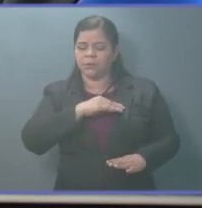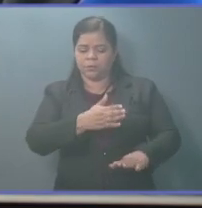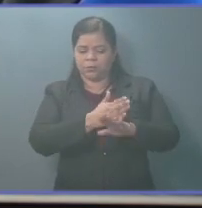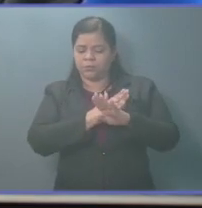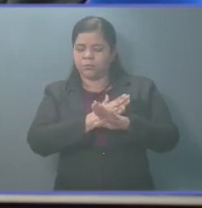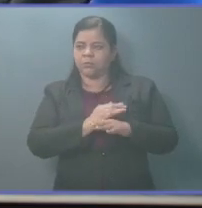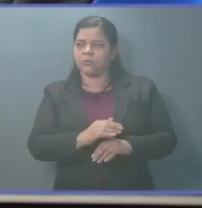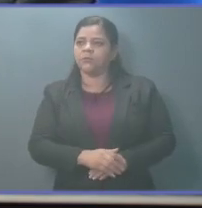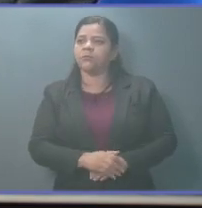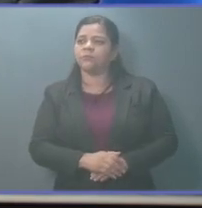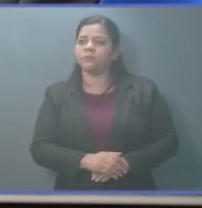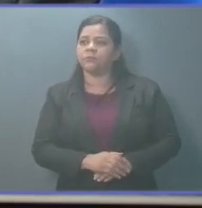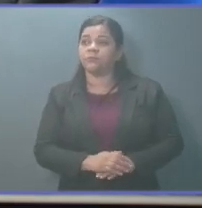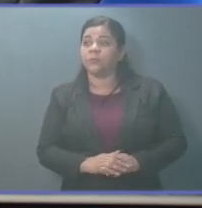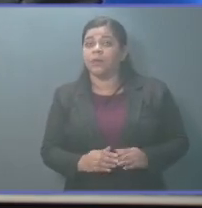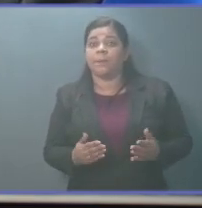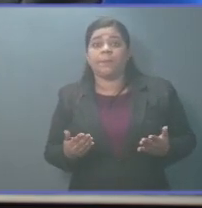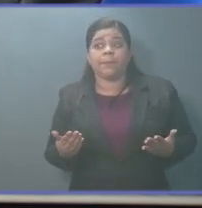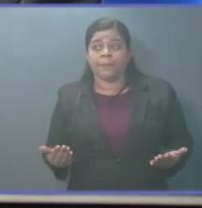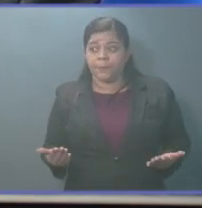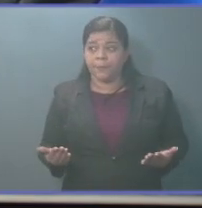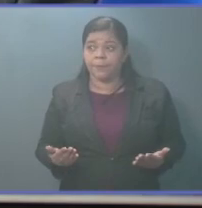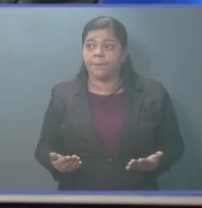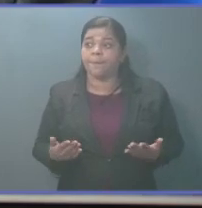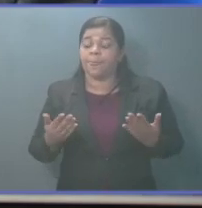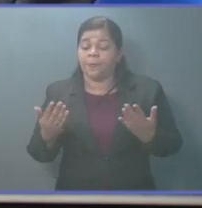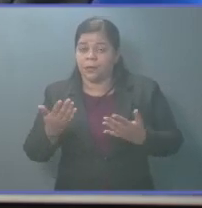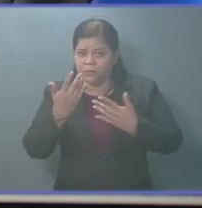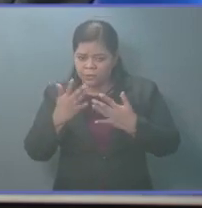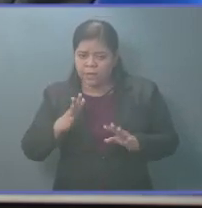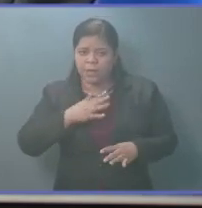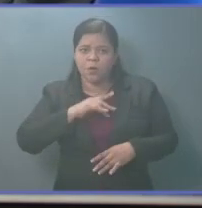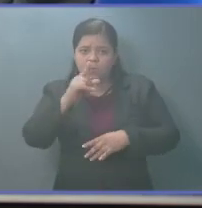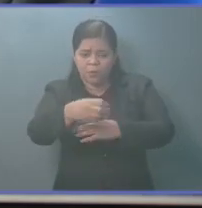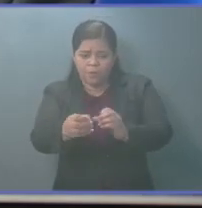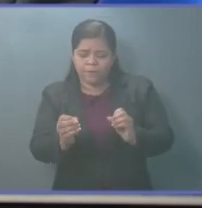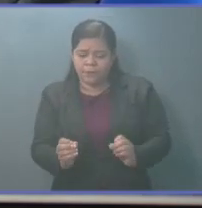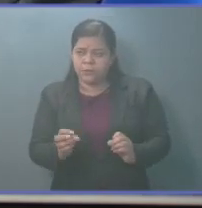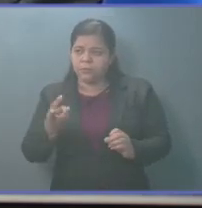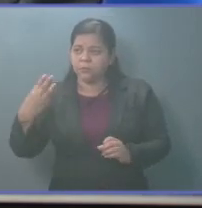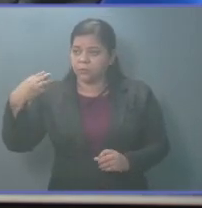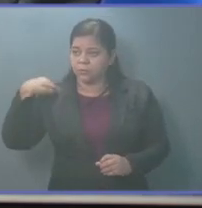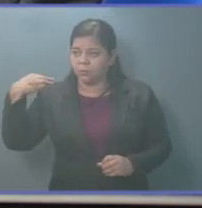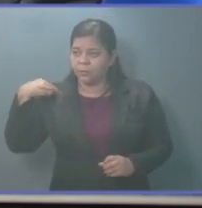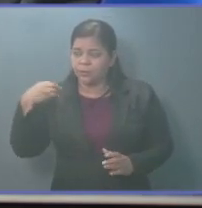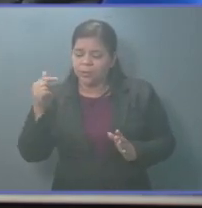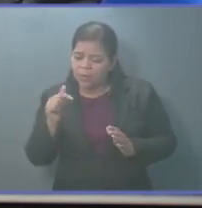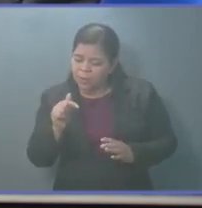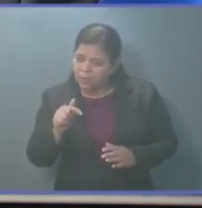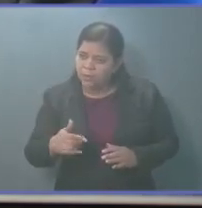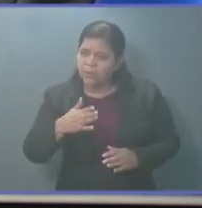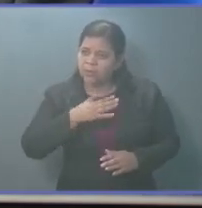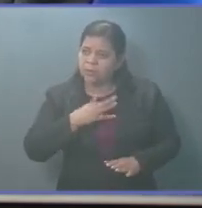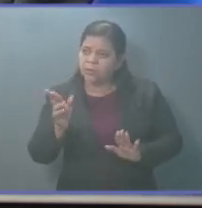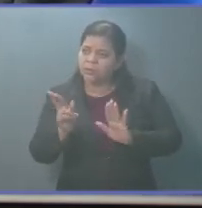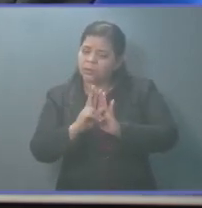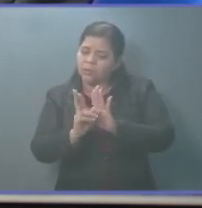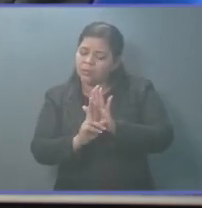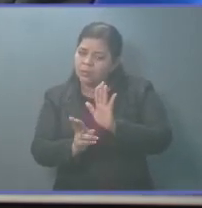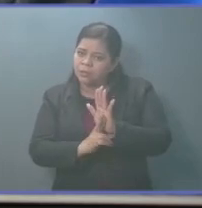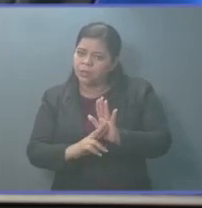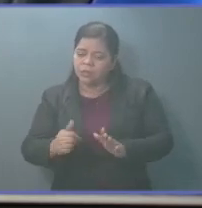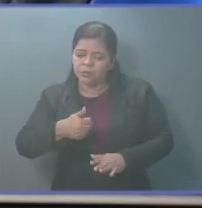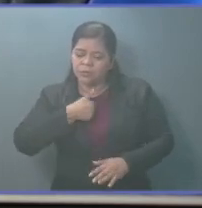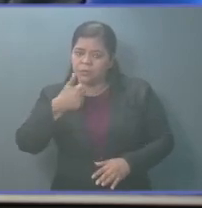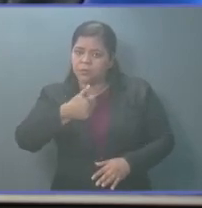Defensa. Pero si existe entonces una oficina militar en la cual consten los registros